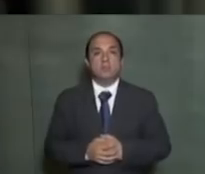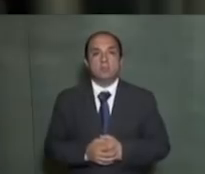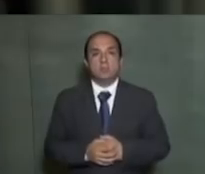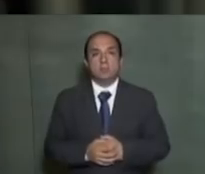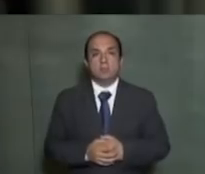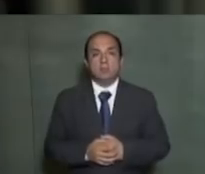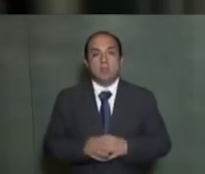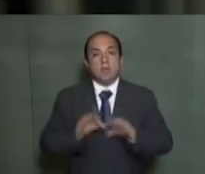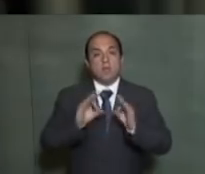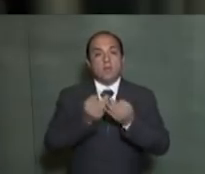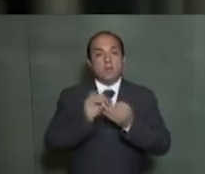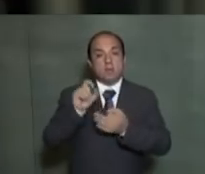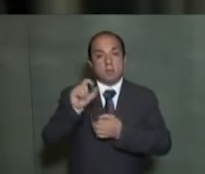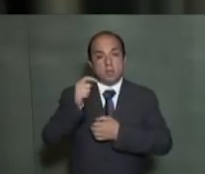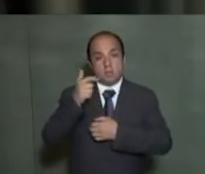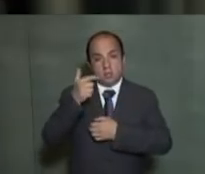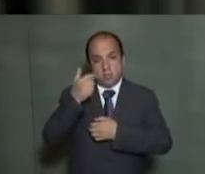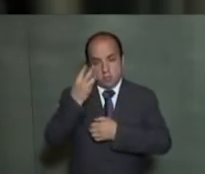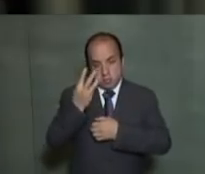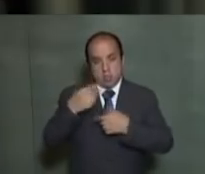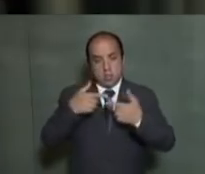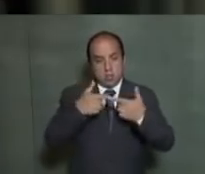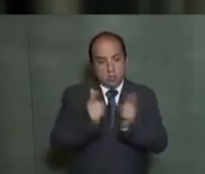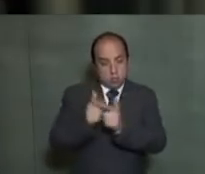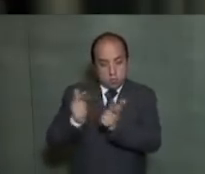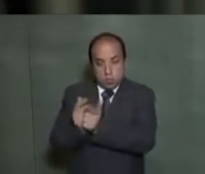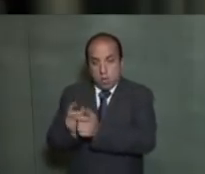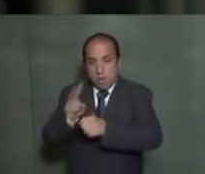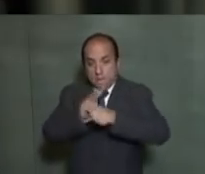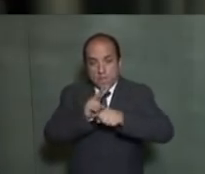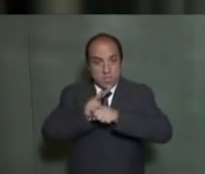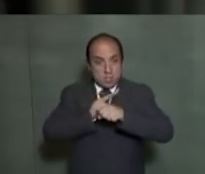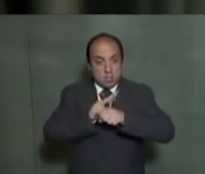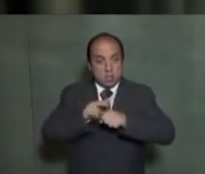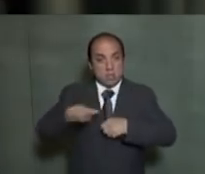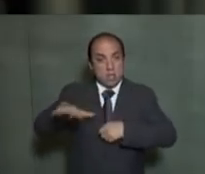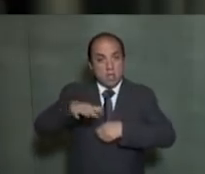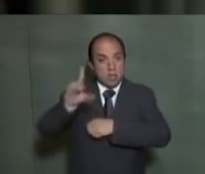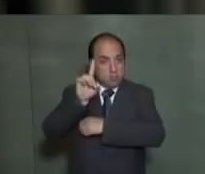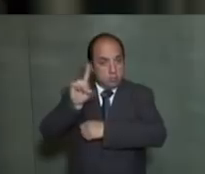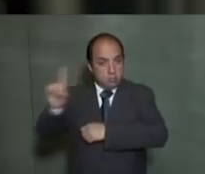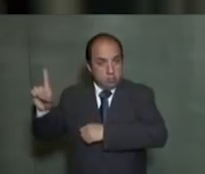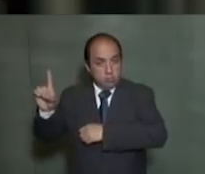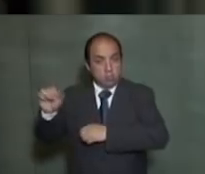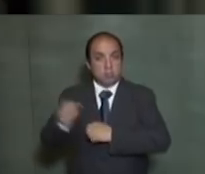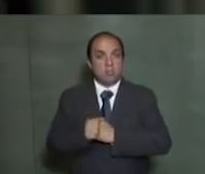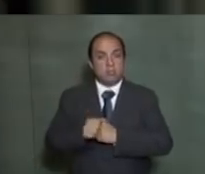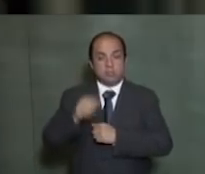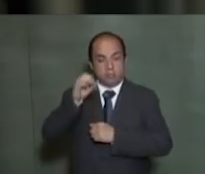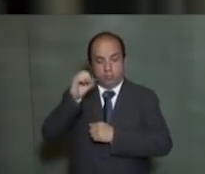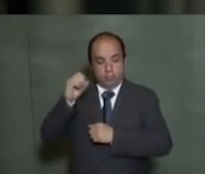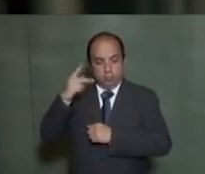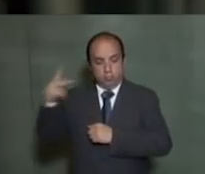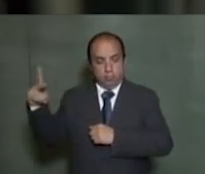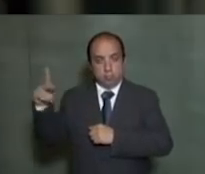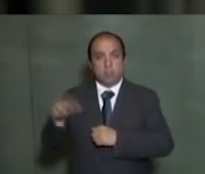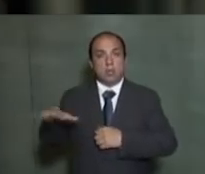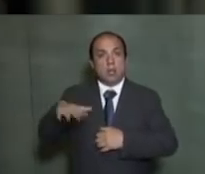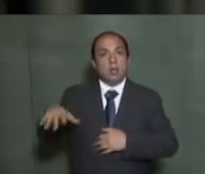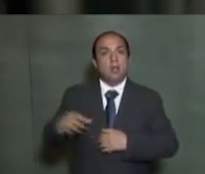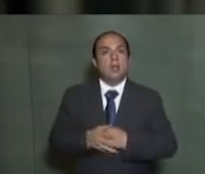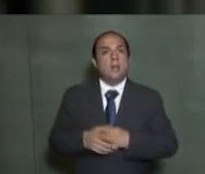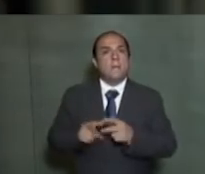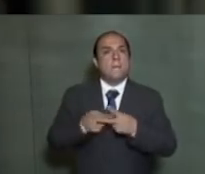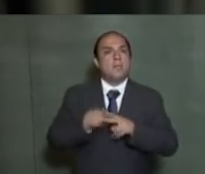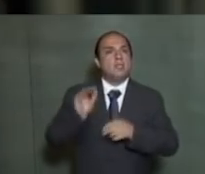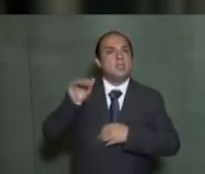se formaron 23 brigadas que inspeccionaron la zona poniente, que va de la zona 0 hacia el poniente justamente, y